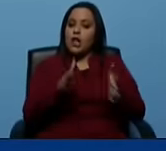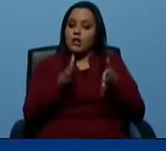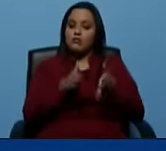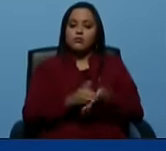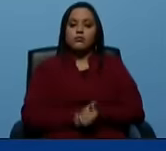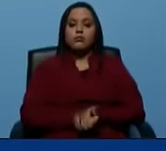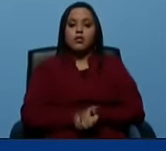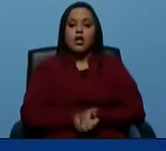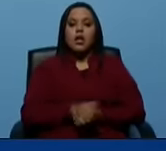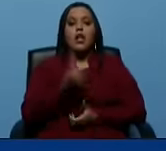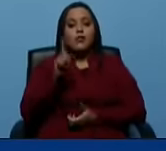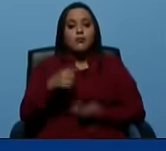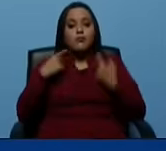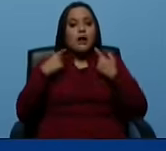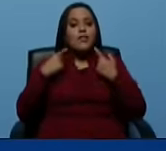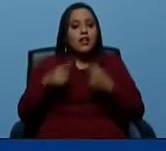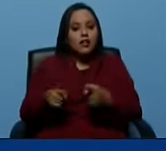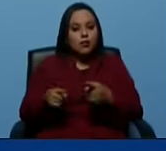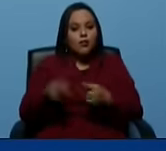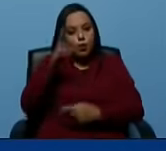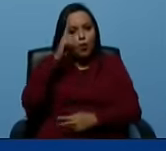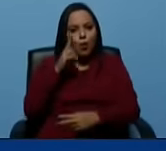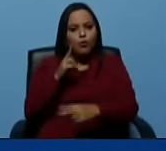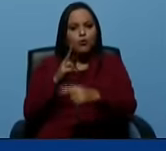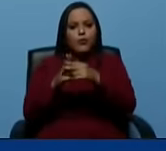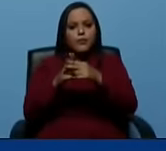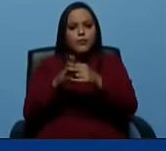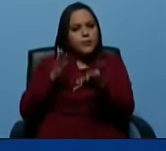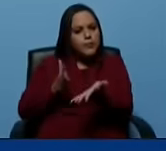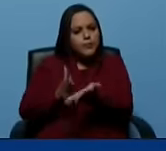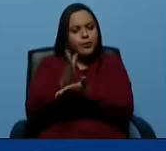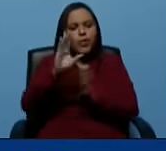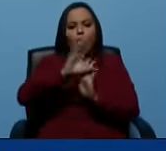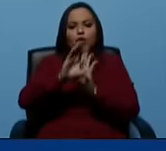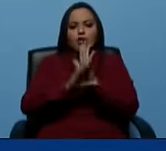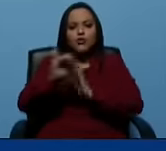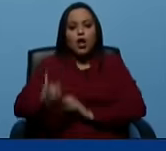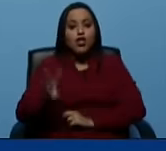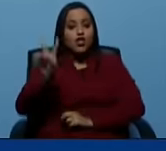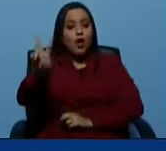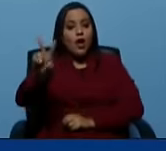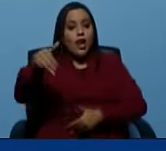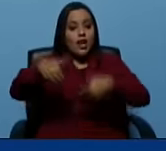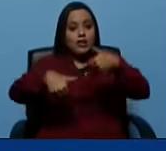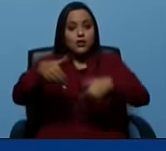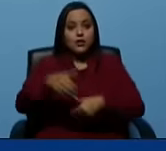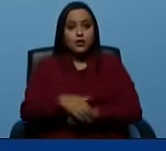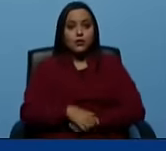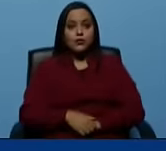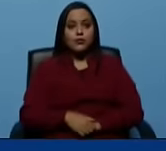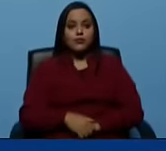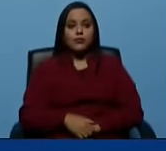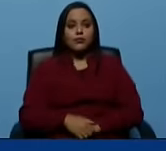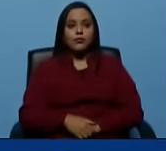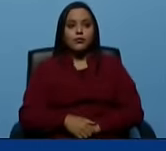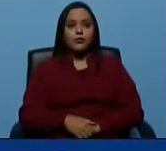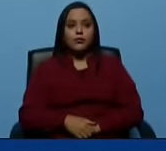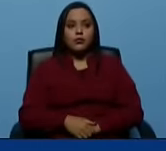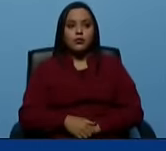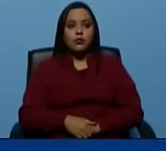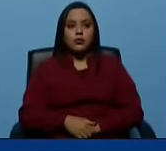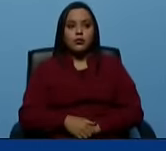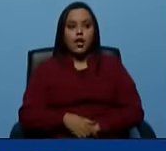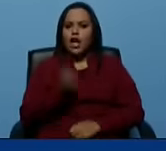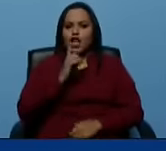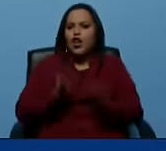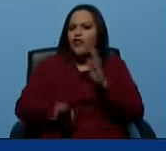y hemos perdido con honor y lealtad constitucional 2 elecciones. Y no salimos a pegar